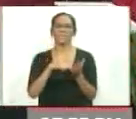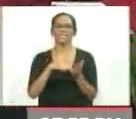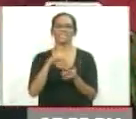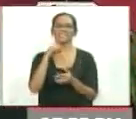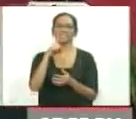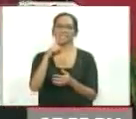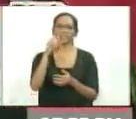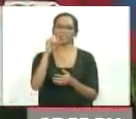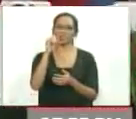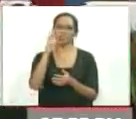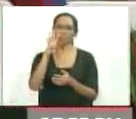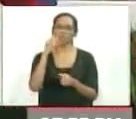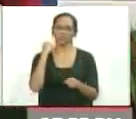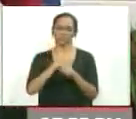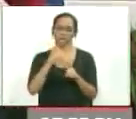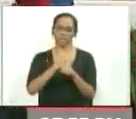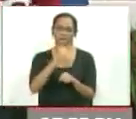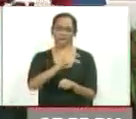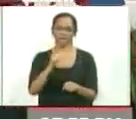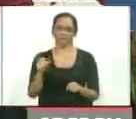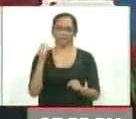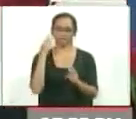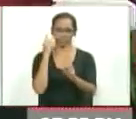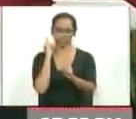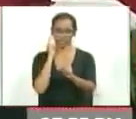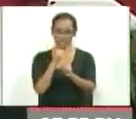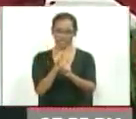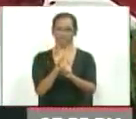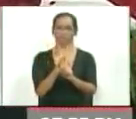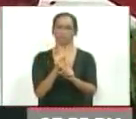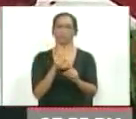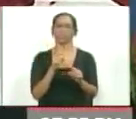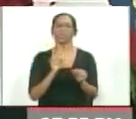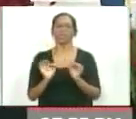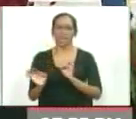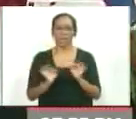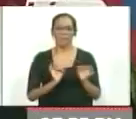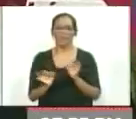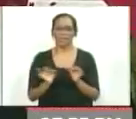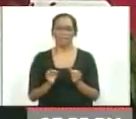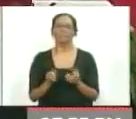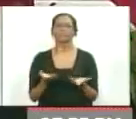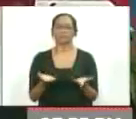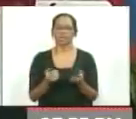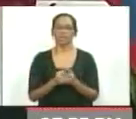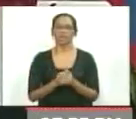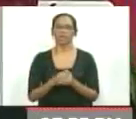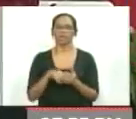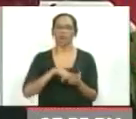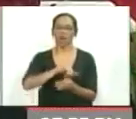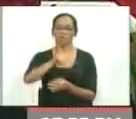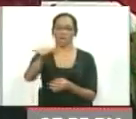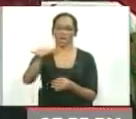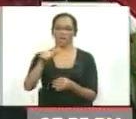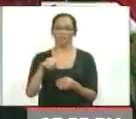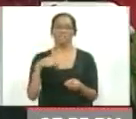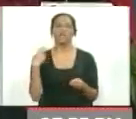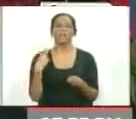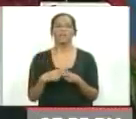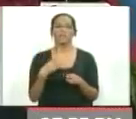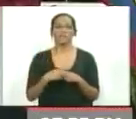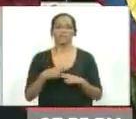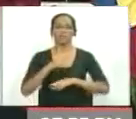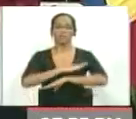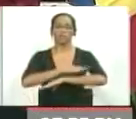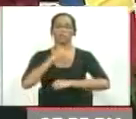2.104 trabajadores directos, que dependen directamente de Conviasa, que se pone en peligro sus puestos